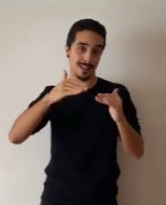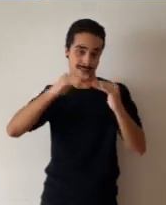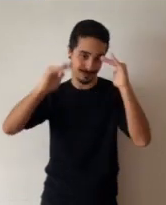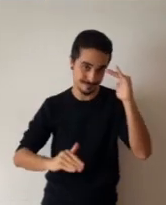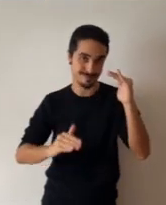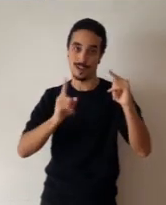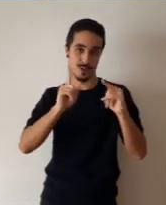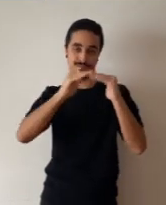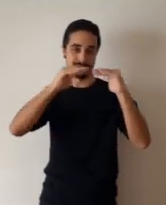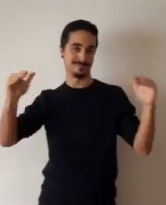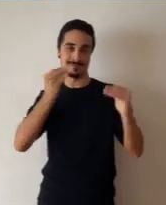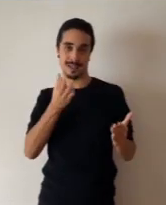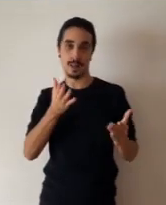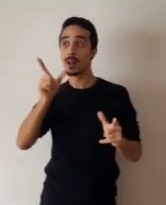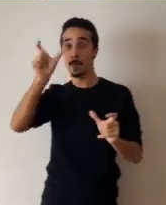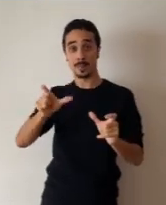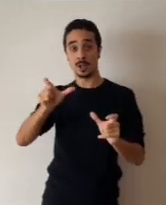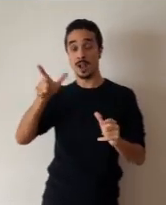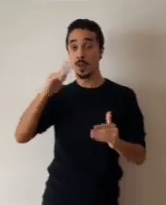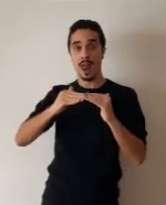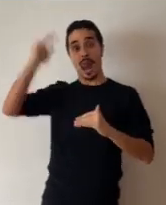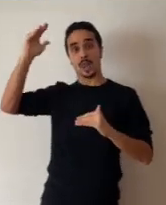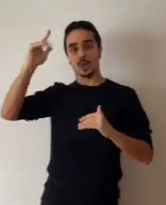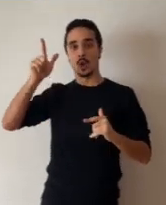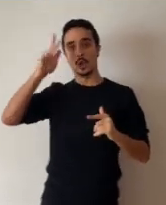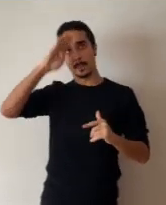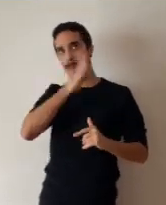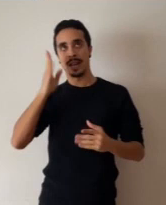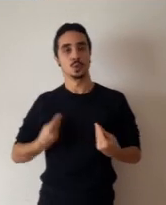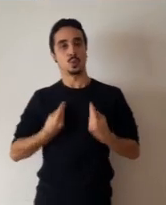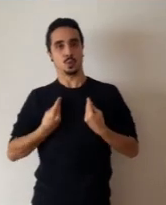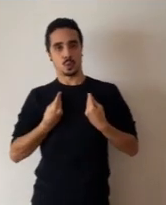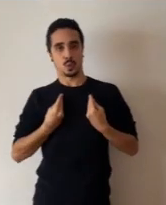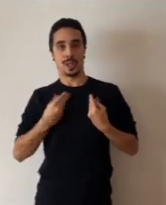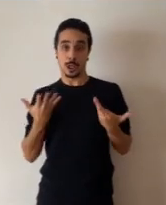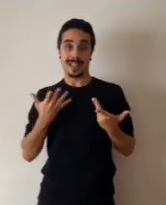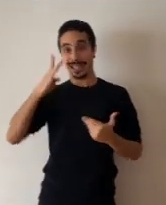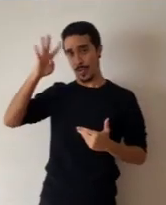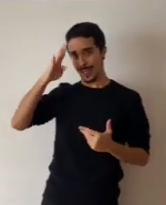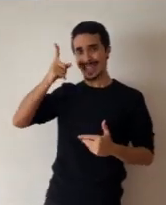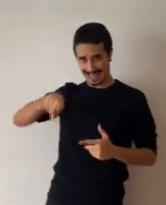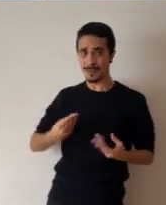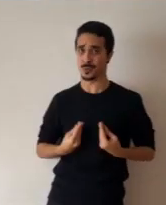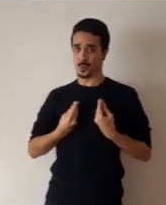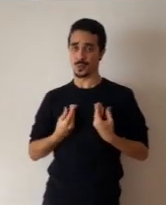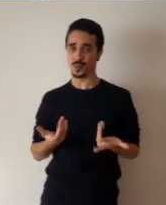altísimos. Porque los niveles de glucosa alto asustan a los padres, pero también nos asustan a ellos, porque ellos viven con